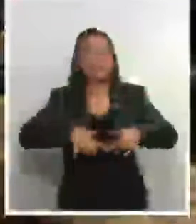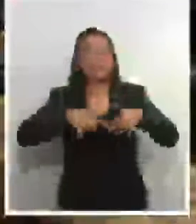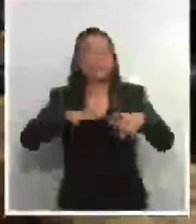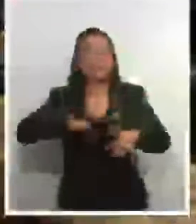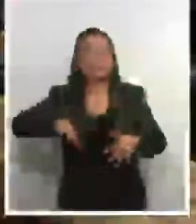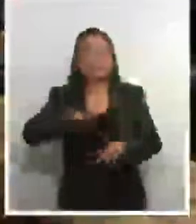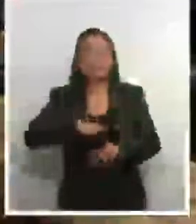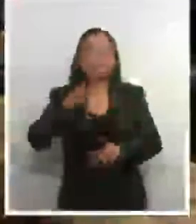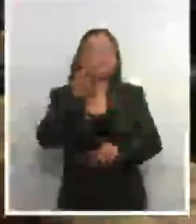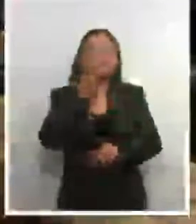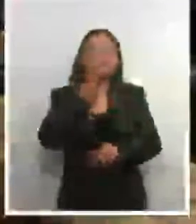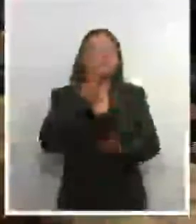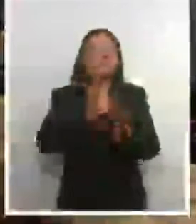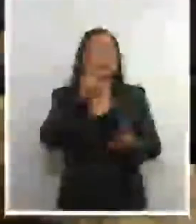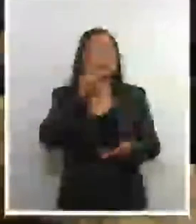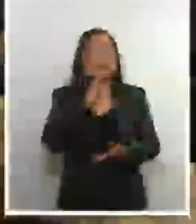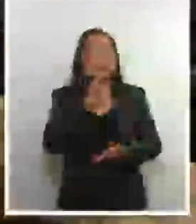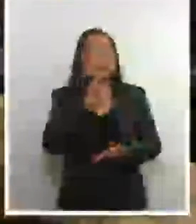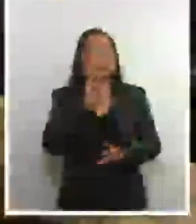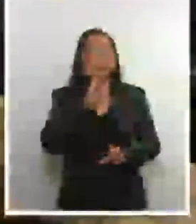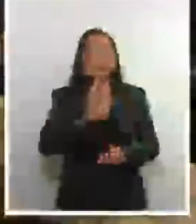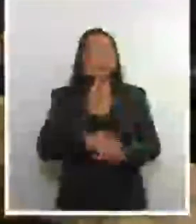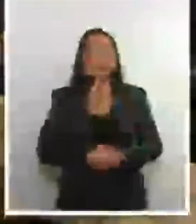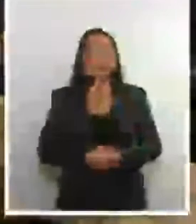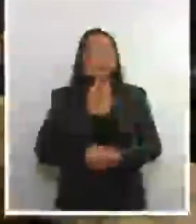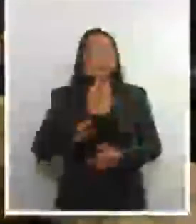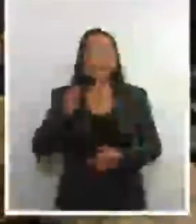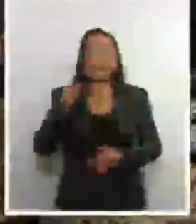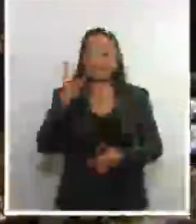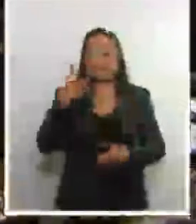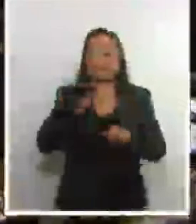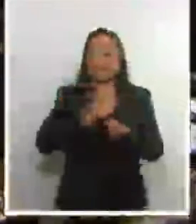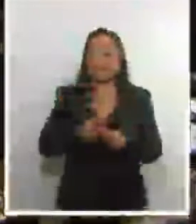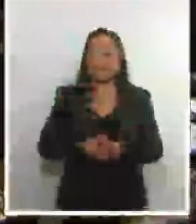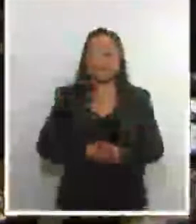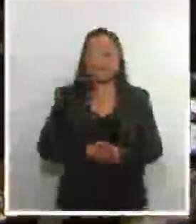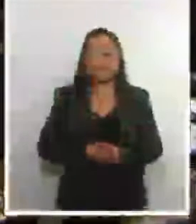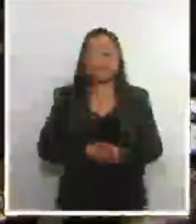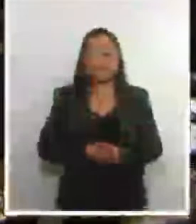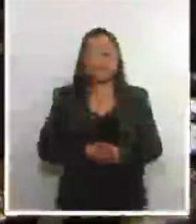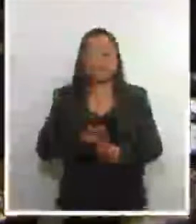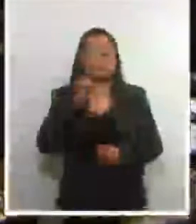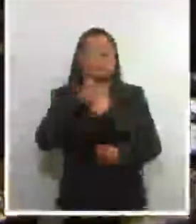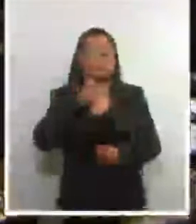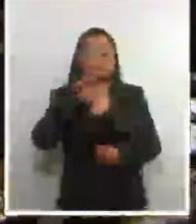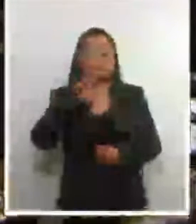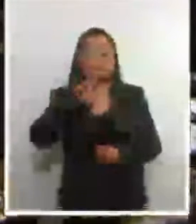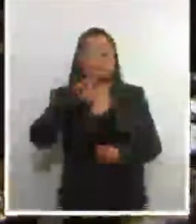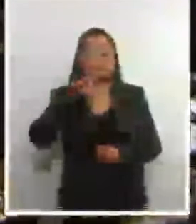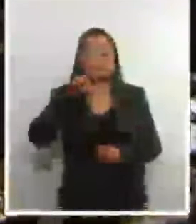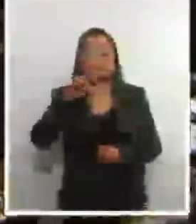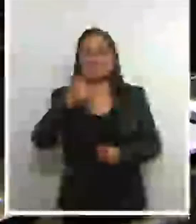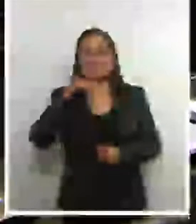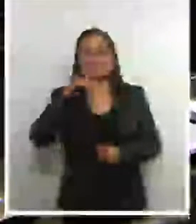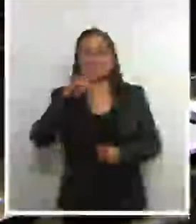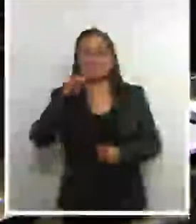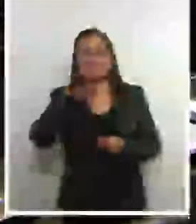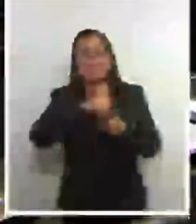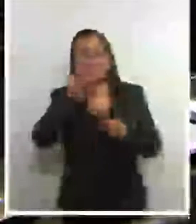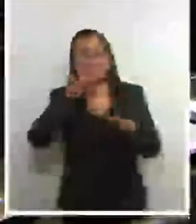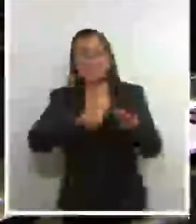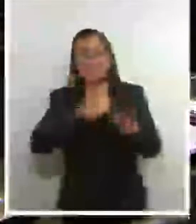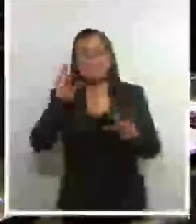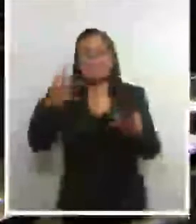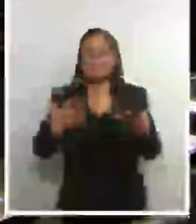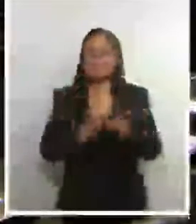de los legisladores. Escuchemos el resultado. Bueno, diputado Carlos Gelista, a favor.